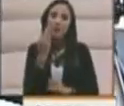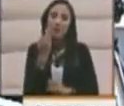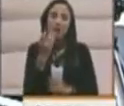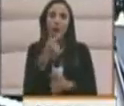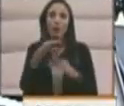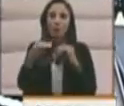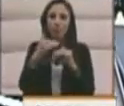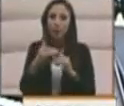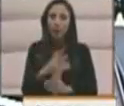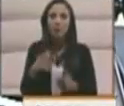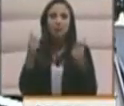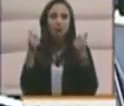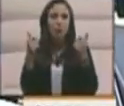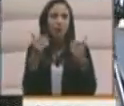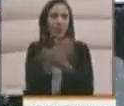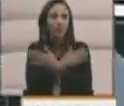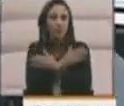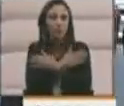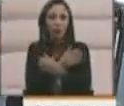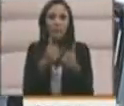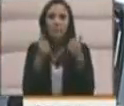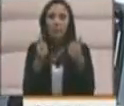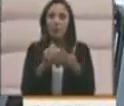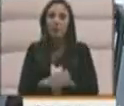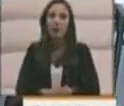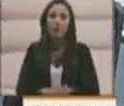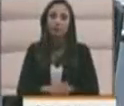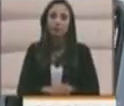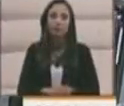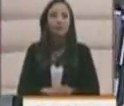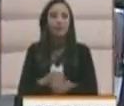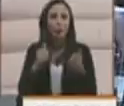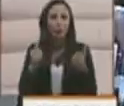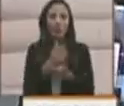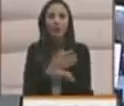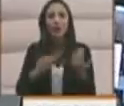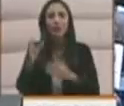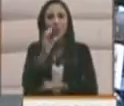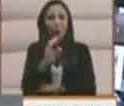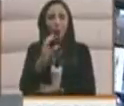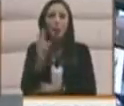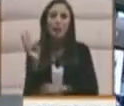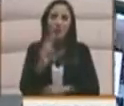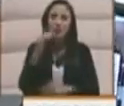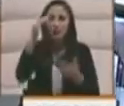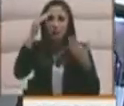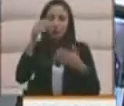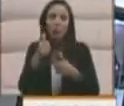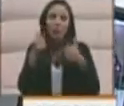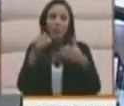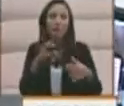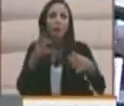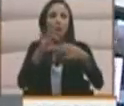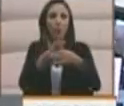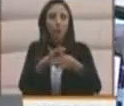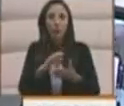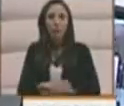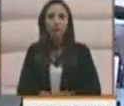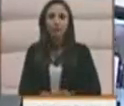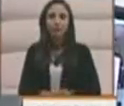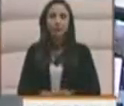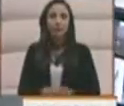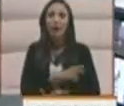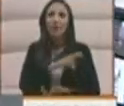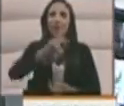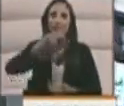libro, hermano querido, recomendado La Cuestión Colombo-Venezolano. Gracias por llevar a nuestros hogares información de altura. Saludos de Valera